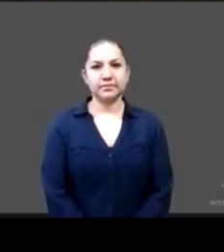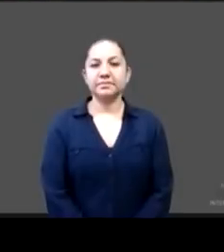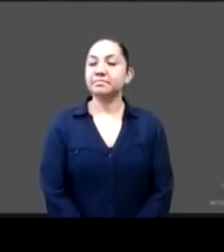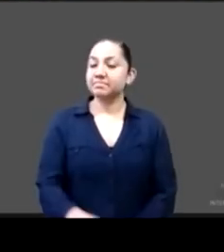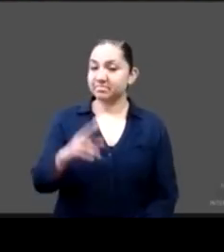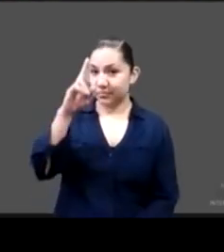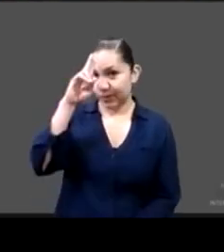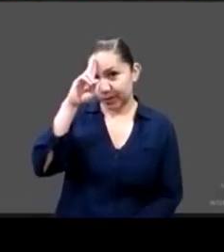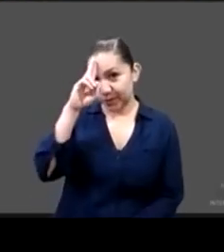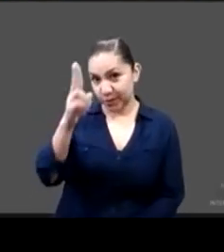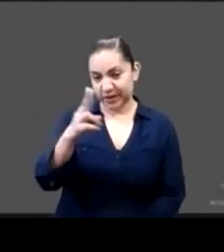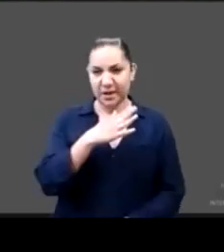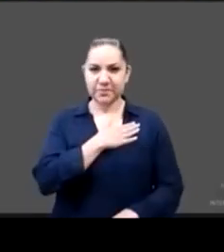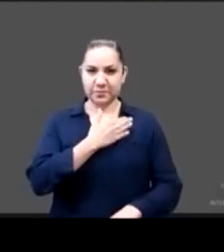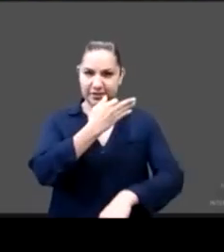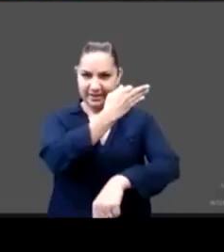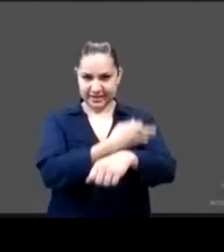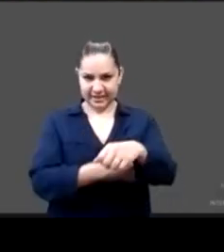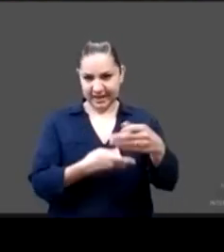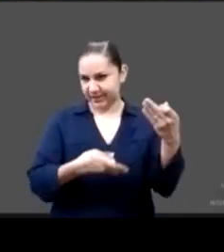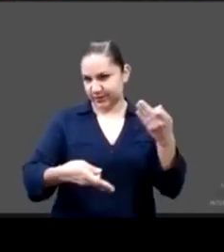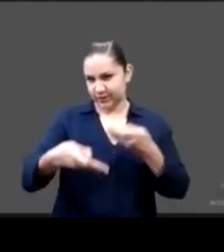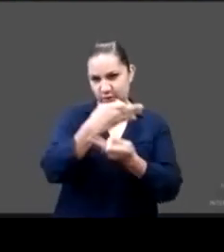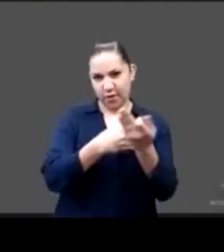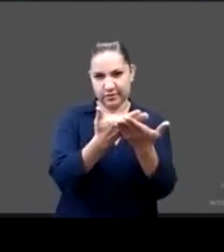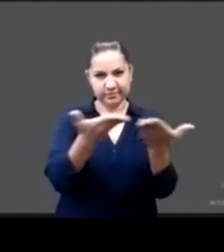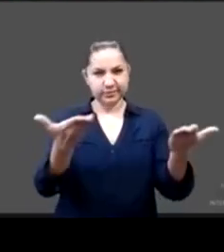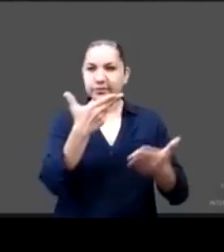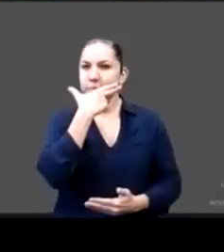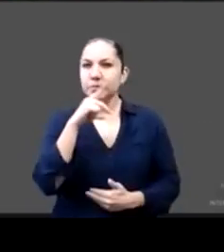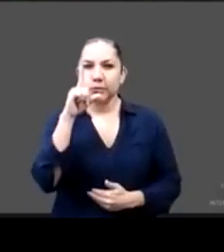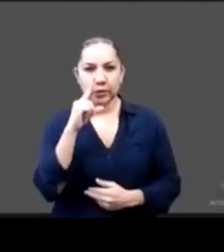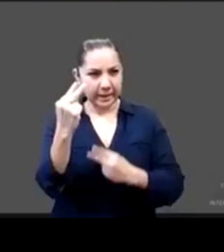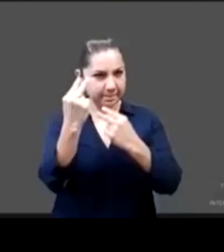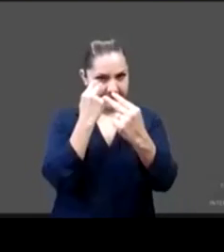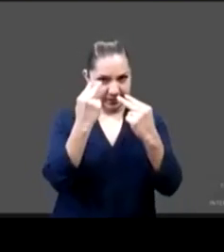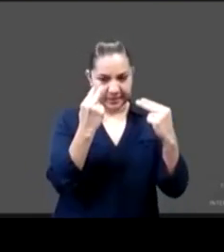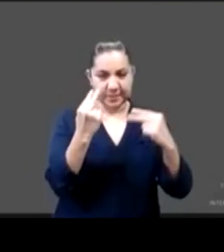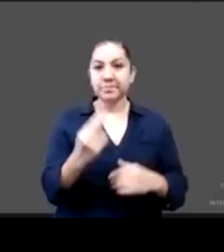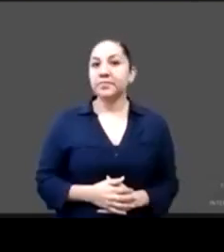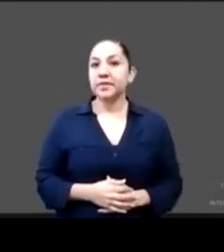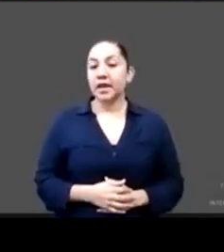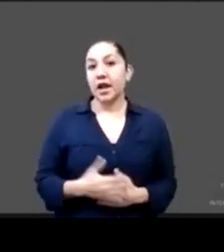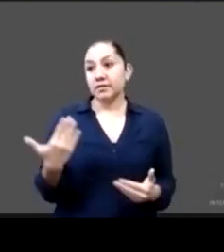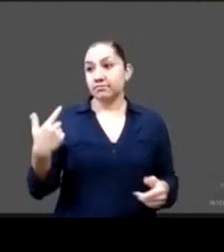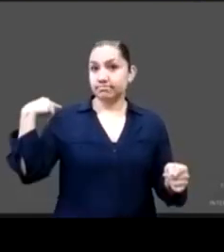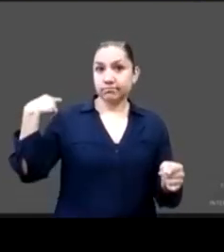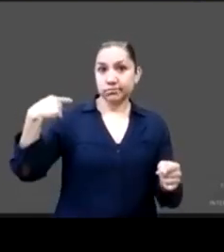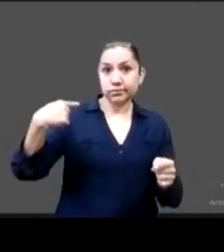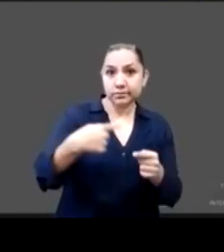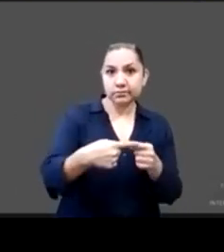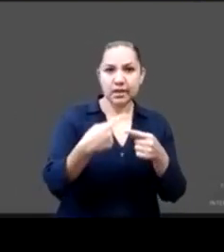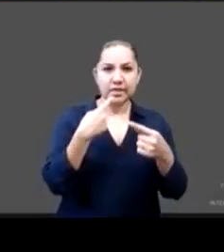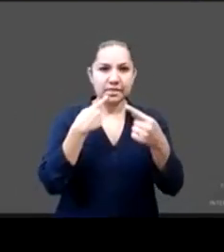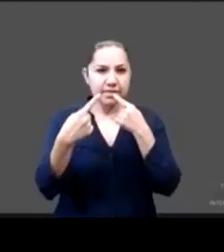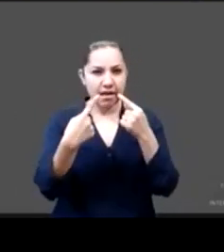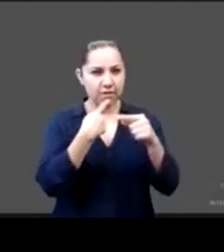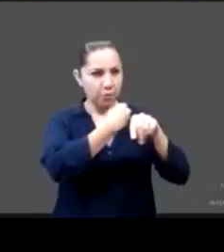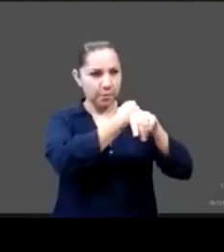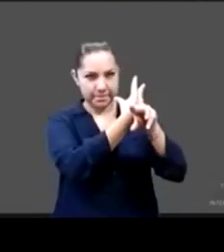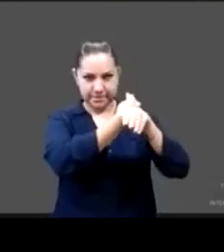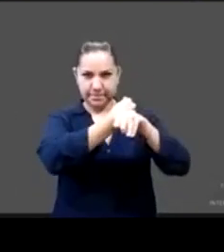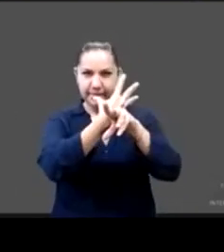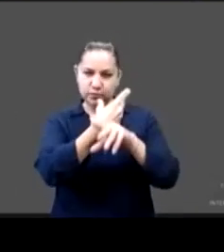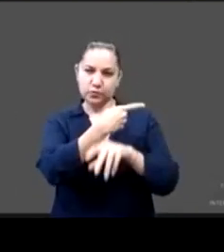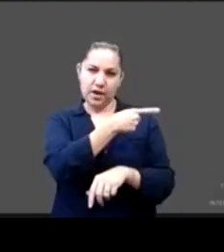Hola, muy buenas tardes a todas y a todos. Gracias por acompañarnos en estos diálogos virtuales organizados